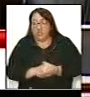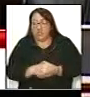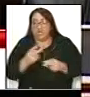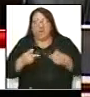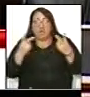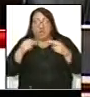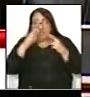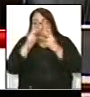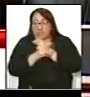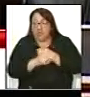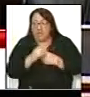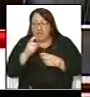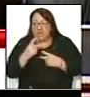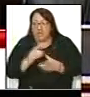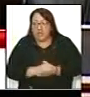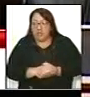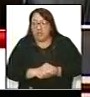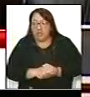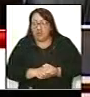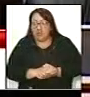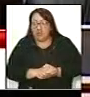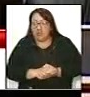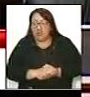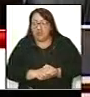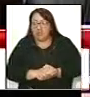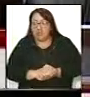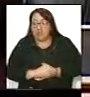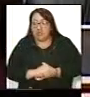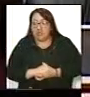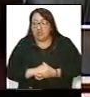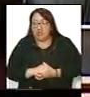viva Venezuela y que viva Perú, señora